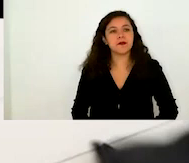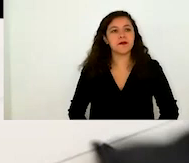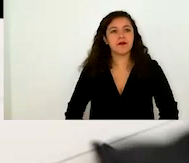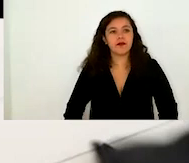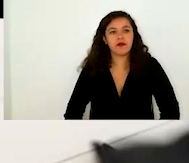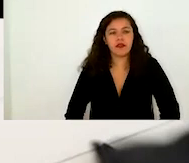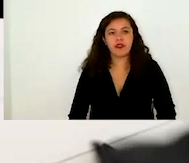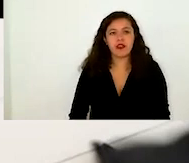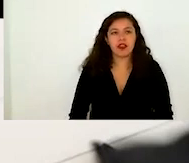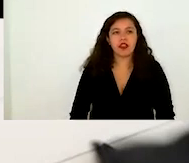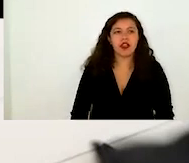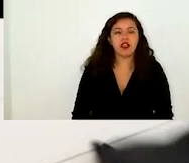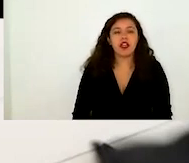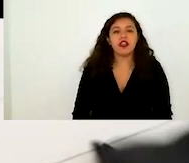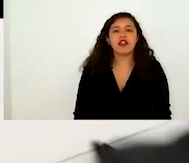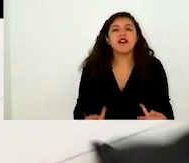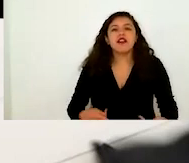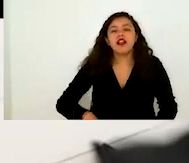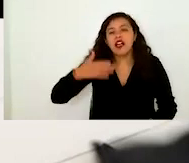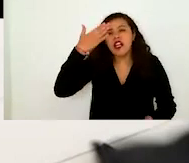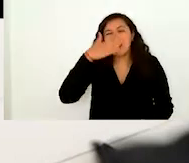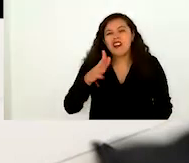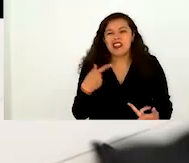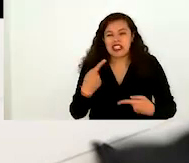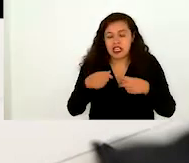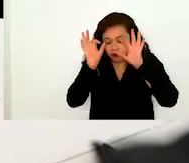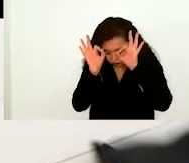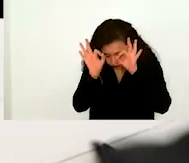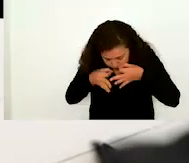quienes de ustedes se conocen bien